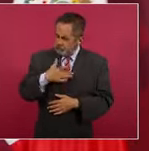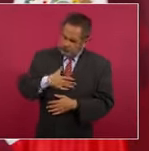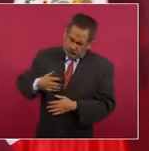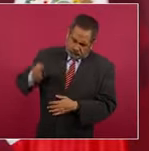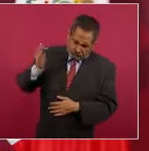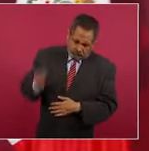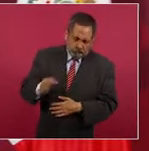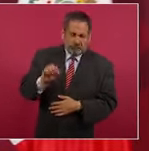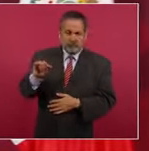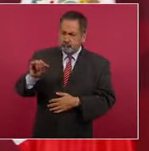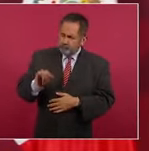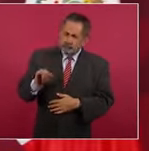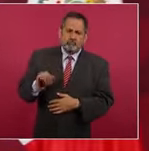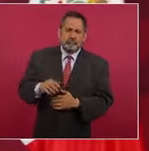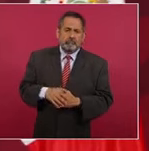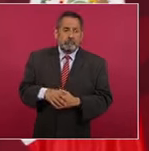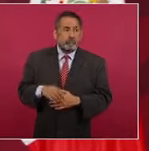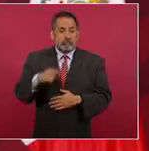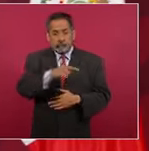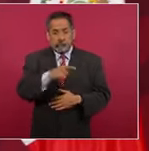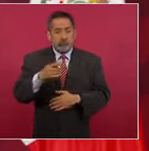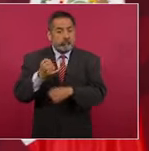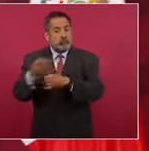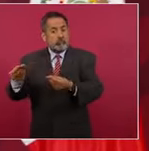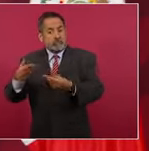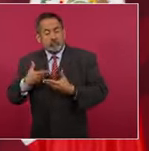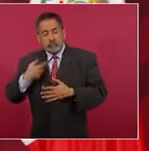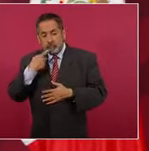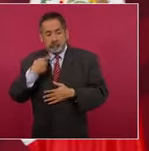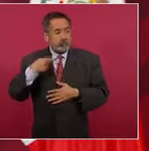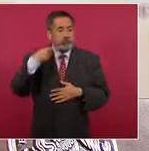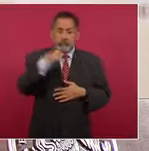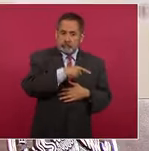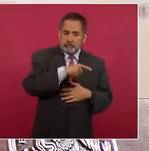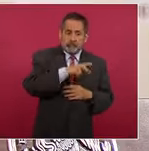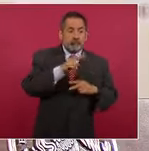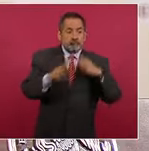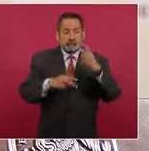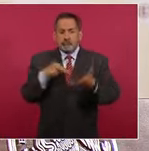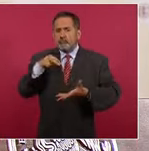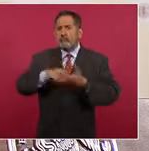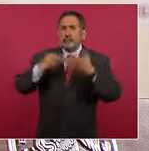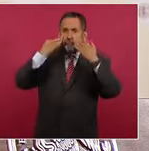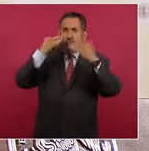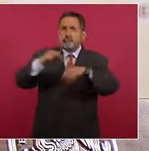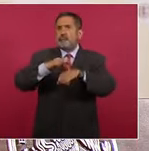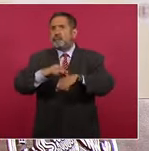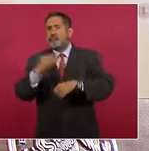estado, tengo información de que ha estado personalmente